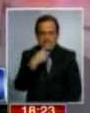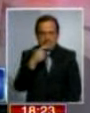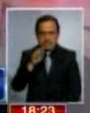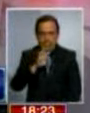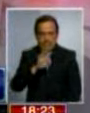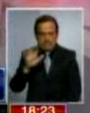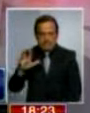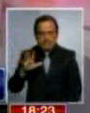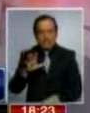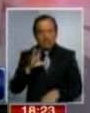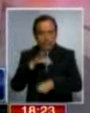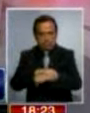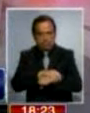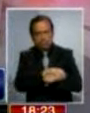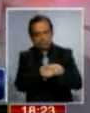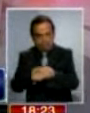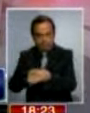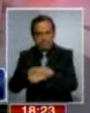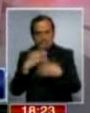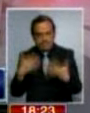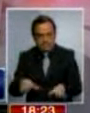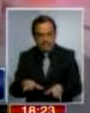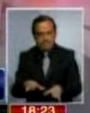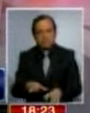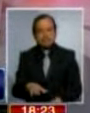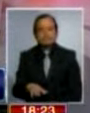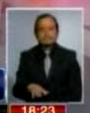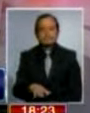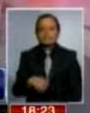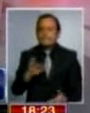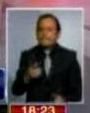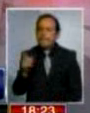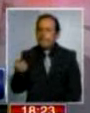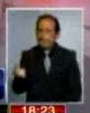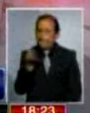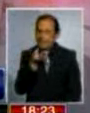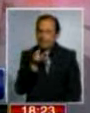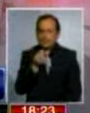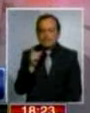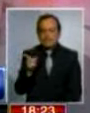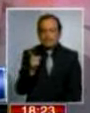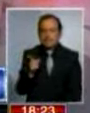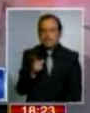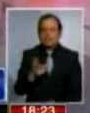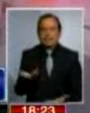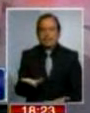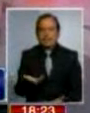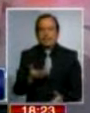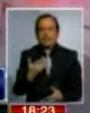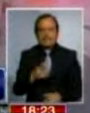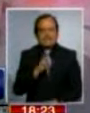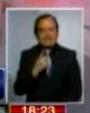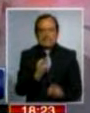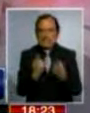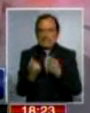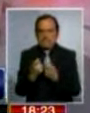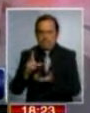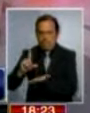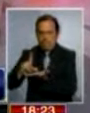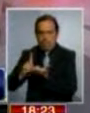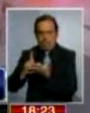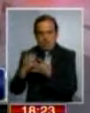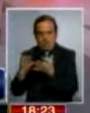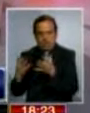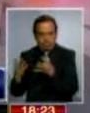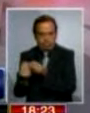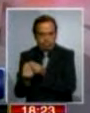habían sido recapturadas. Y bueno, usted nos contaba que obviamente había que evacuar lugares que están